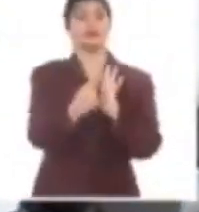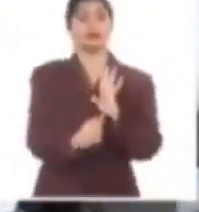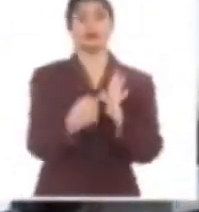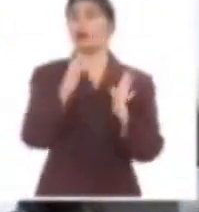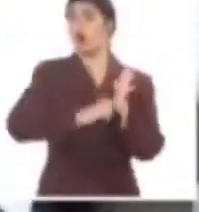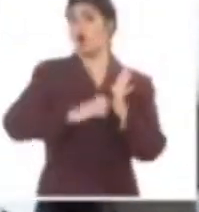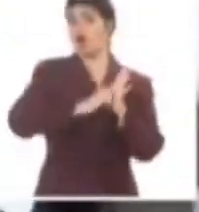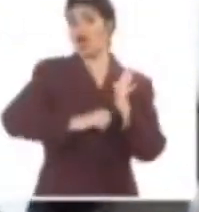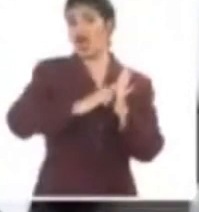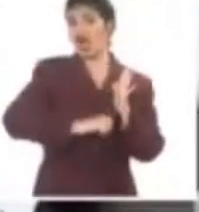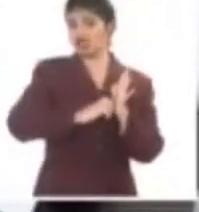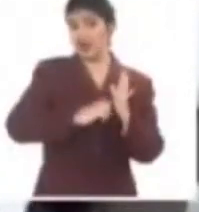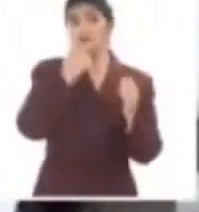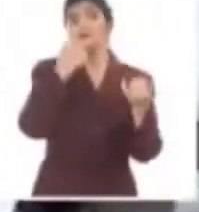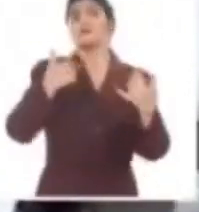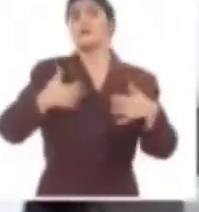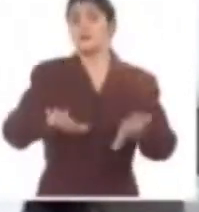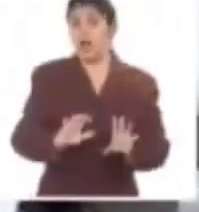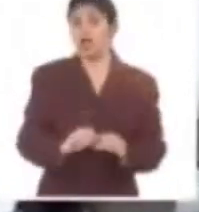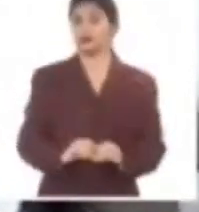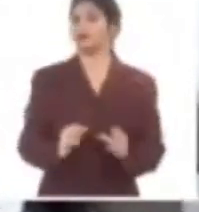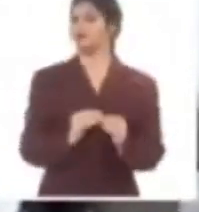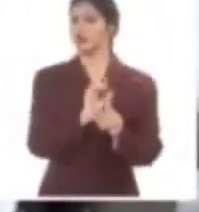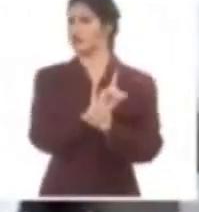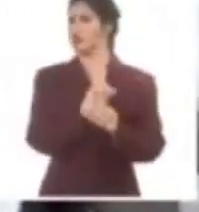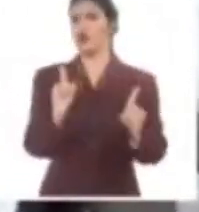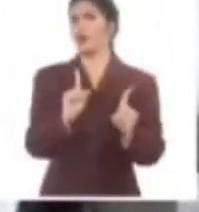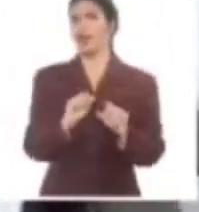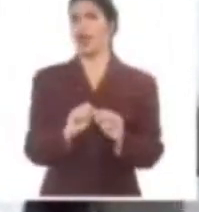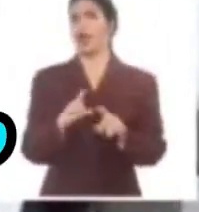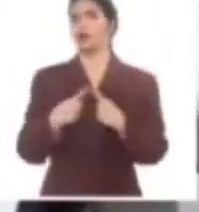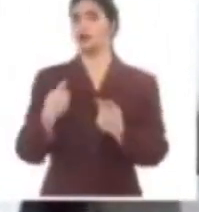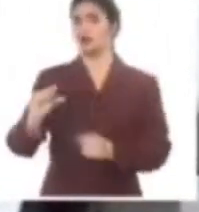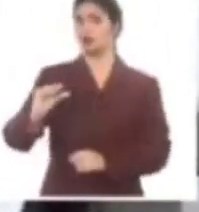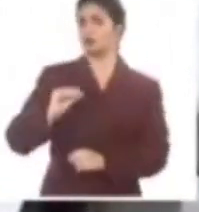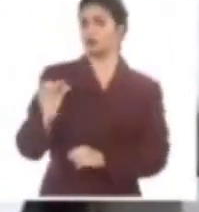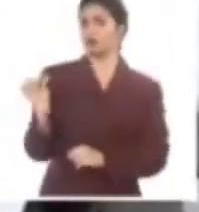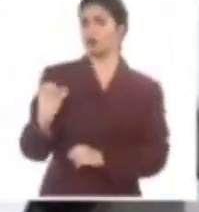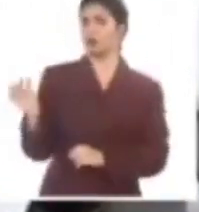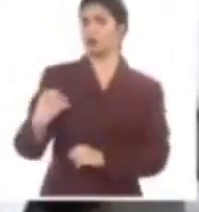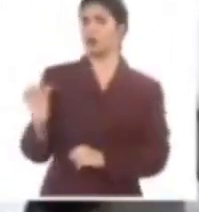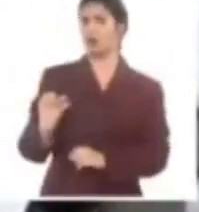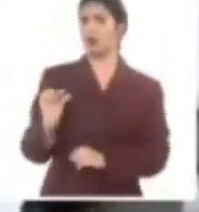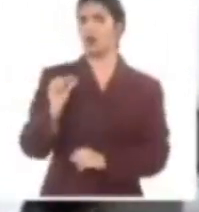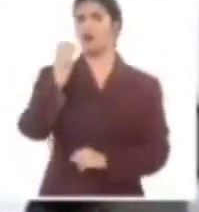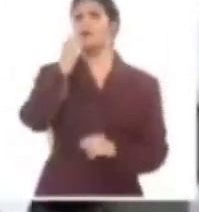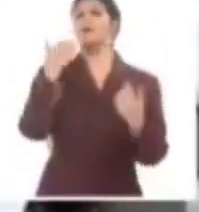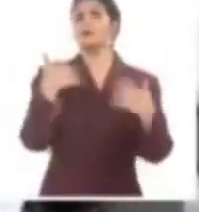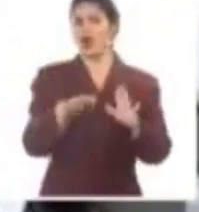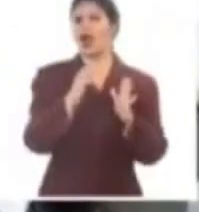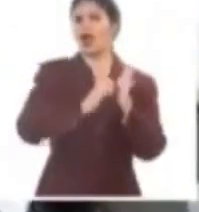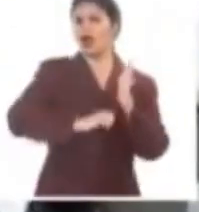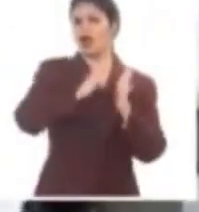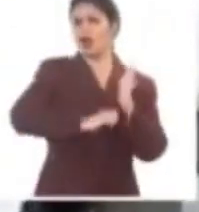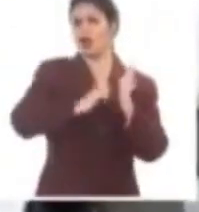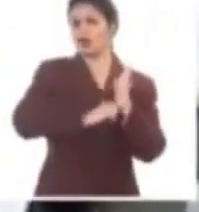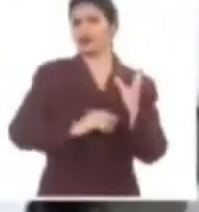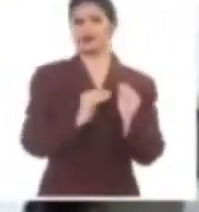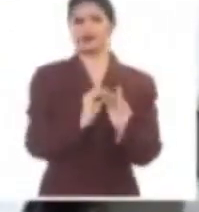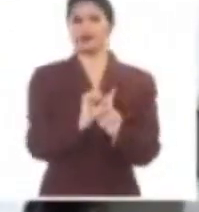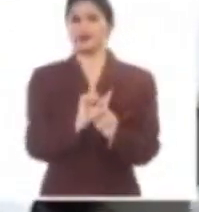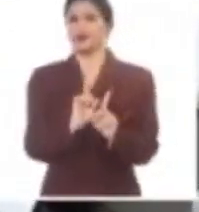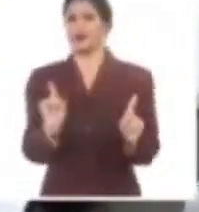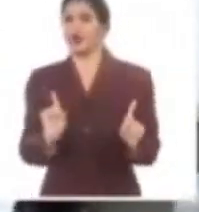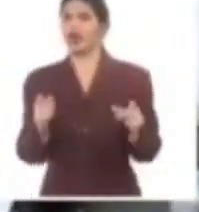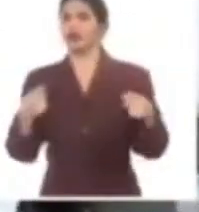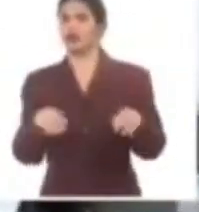lo que ingresa. Es decir, hay que ayudarlo, hay que inyectarle dinero al municipio para que pueda funcionar. Todo lo social, todo